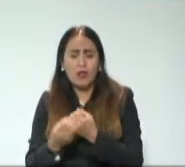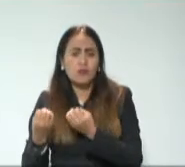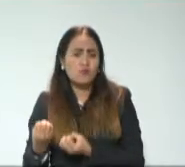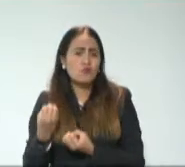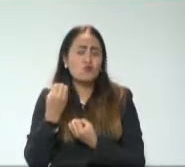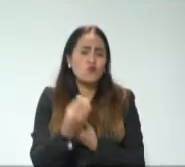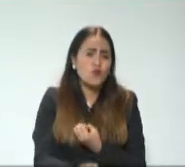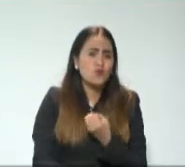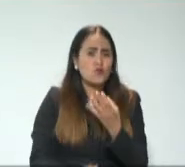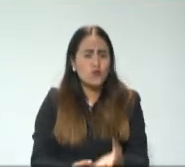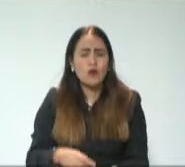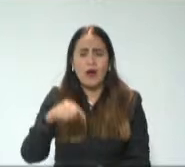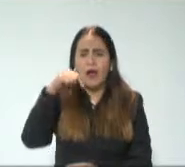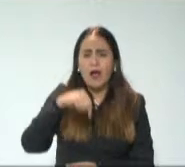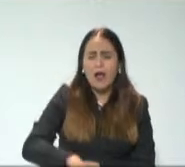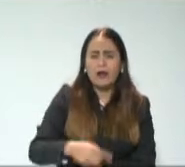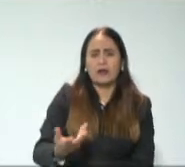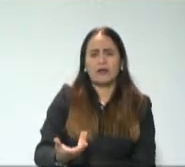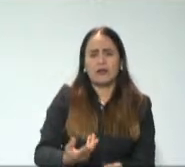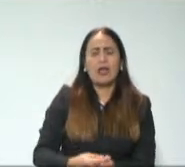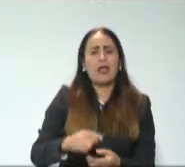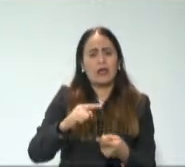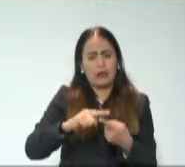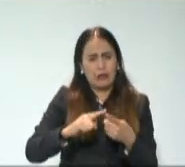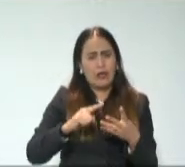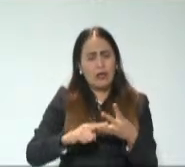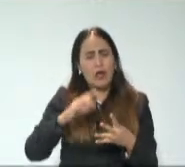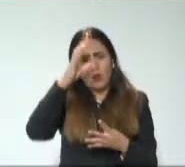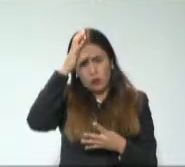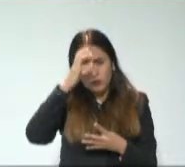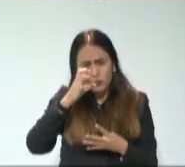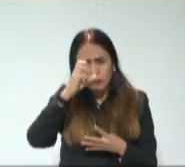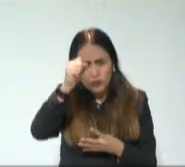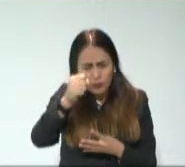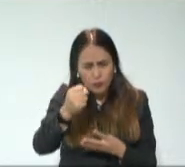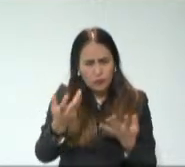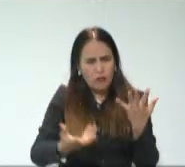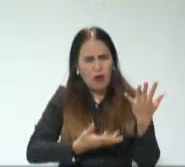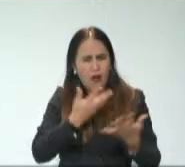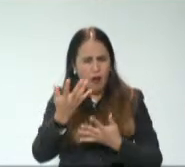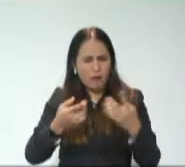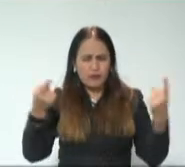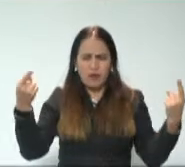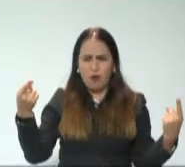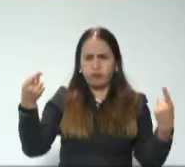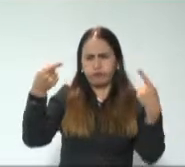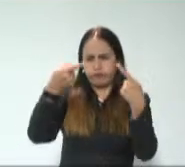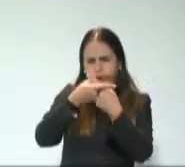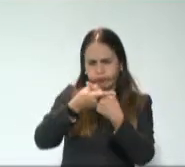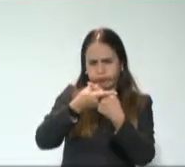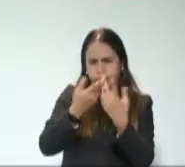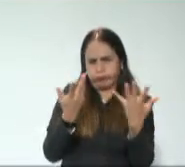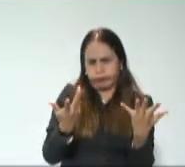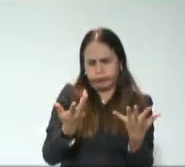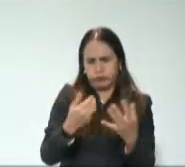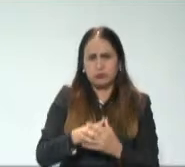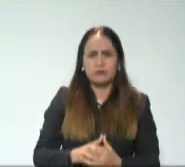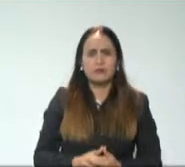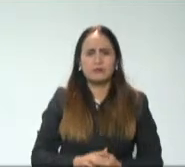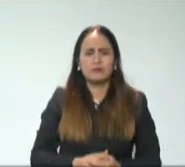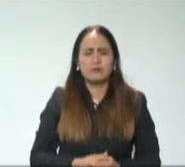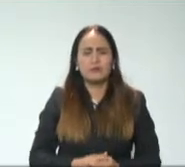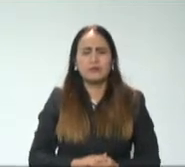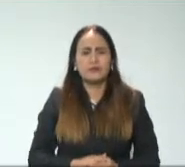concepto y la claridad de la información a veces no coincide necesariamente con el